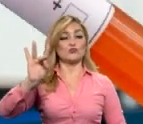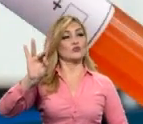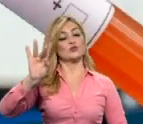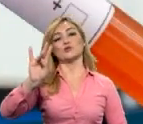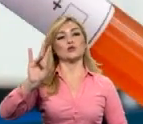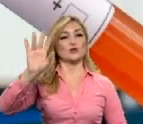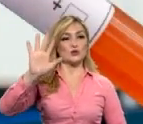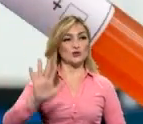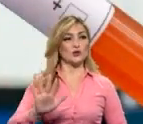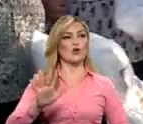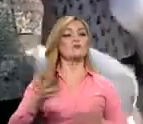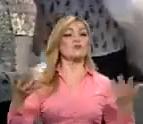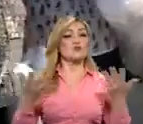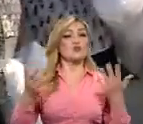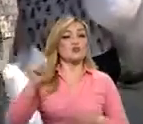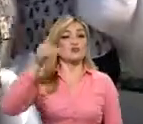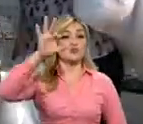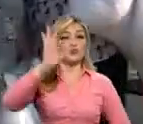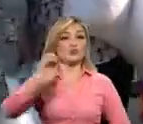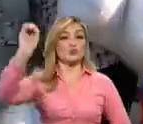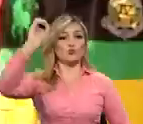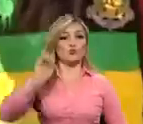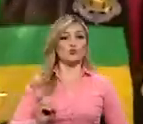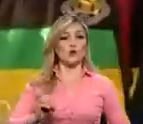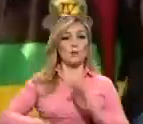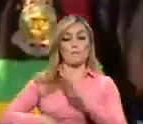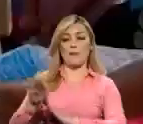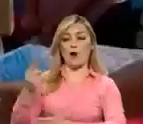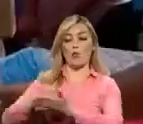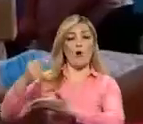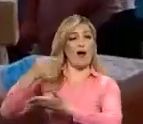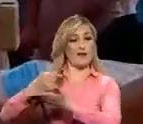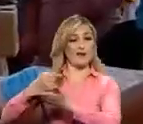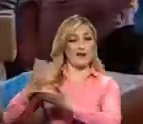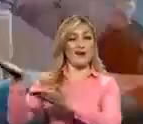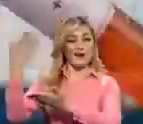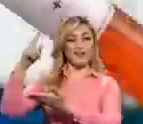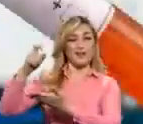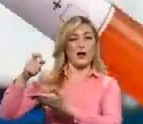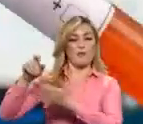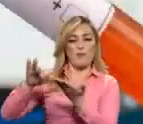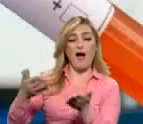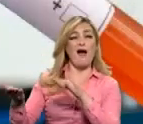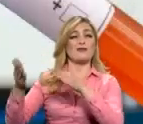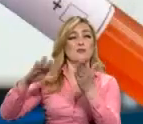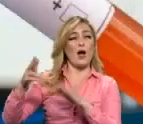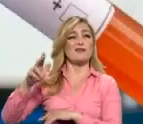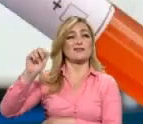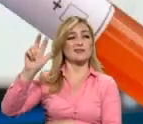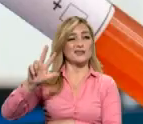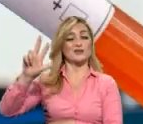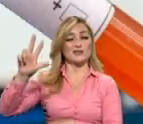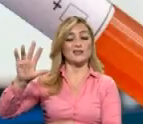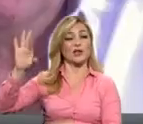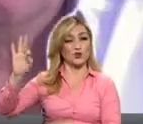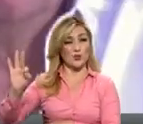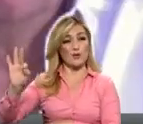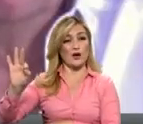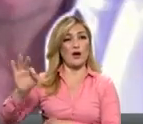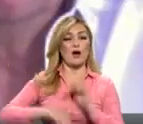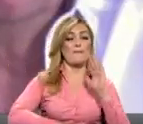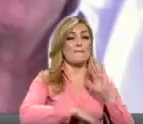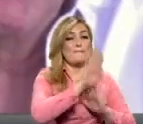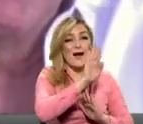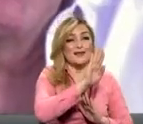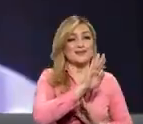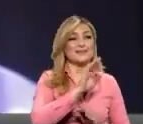el 19% y supera a Guayas, la provincia más golpeada al inicio de la pandemia, con 339 casos. A pesar de